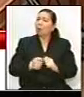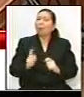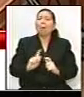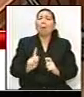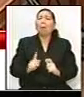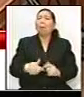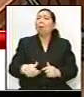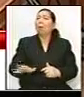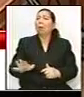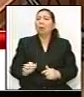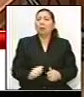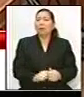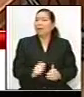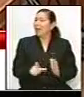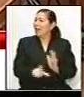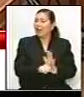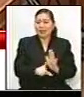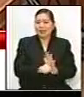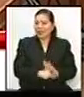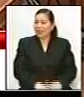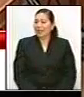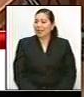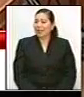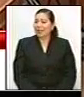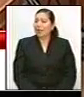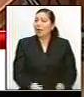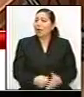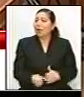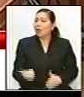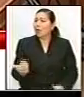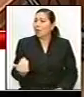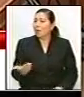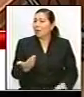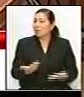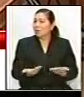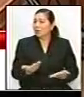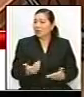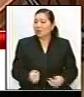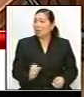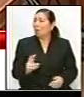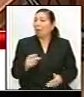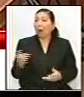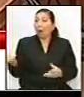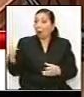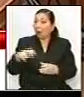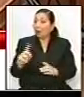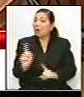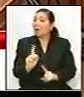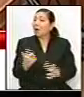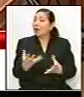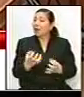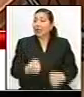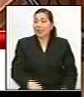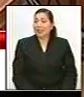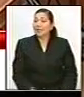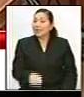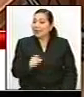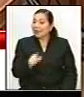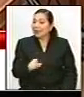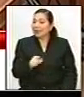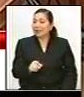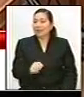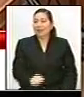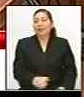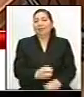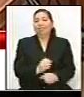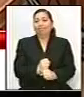atención. Desconocen la ley. Y les tratan de cobrar. Y a veces cuando lo ven en el paradero no lo recogen. Entonces esto es que hay